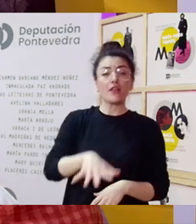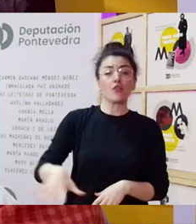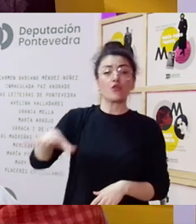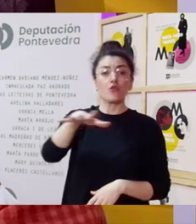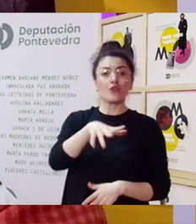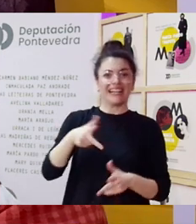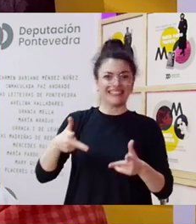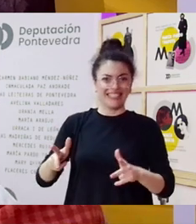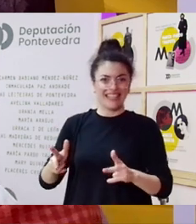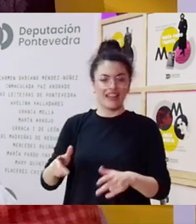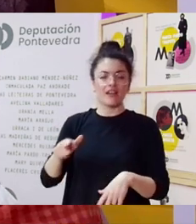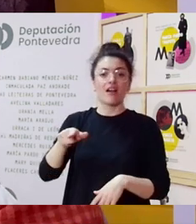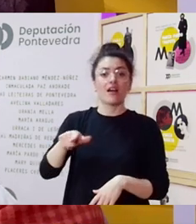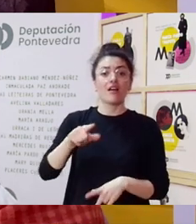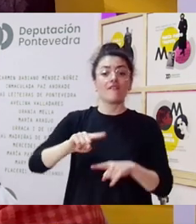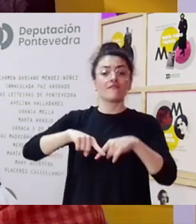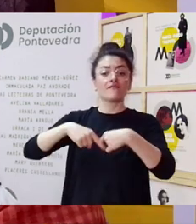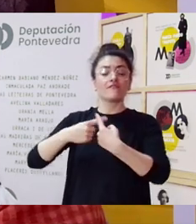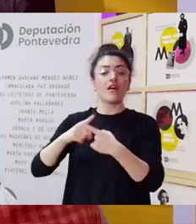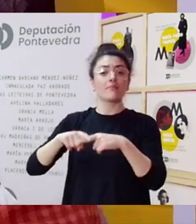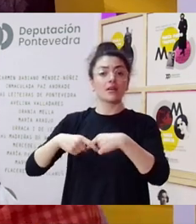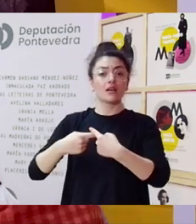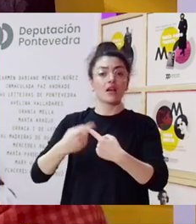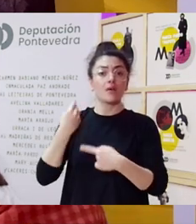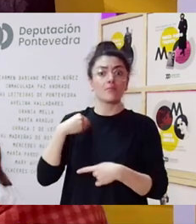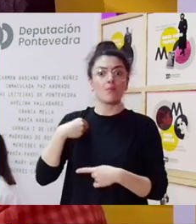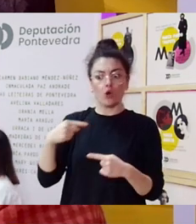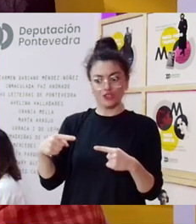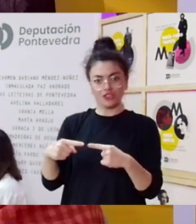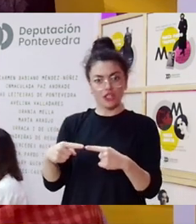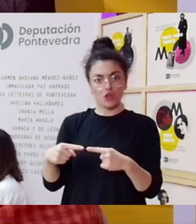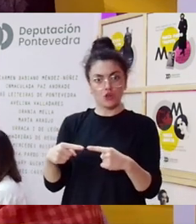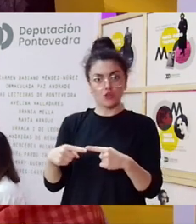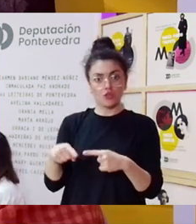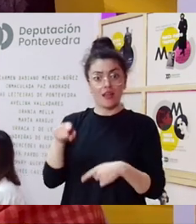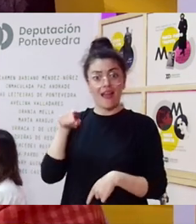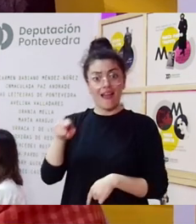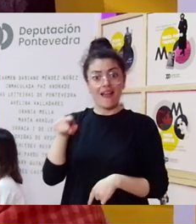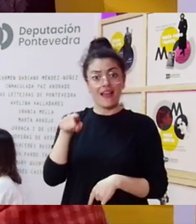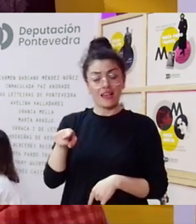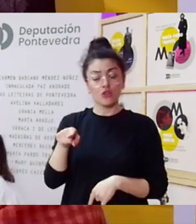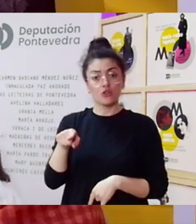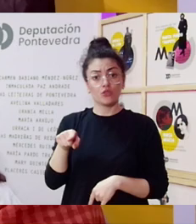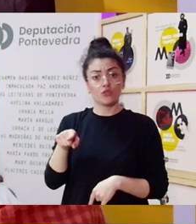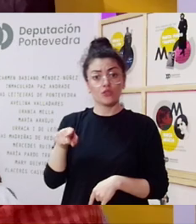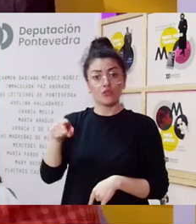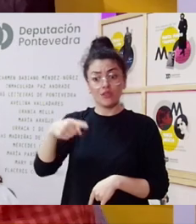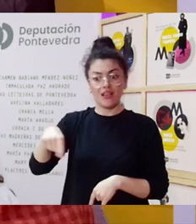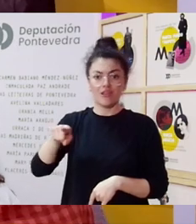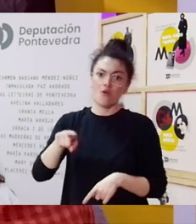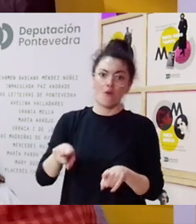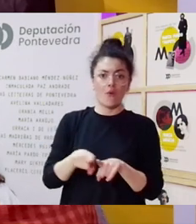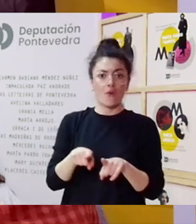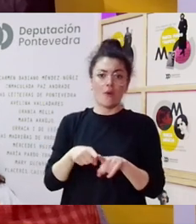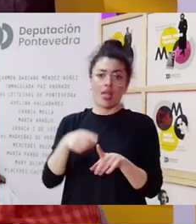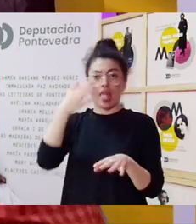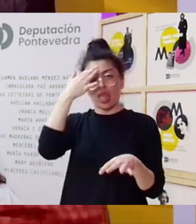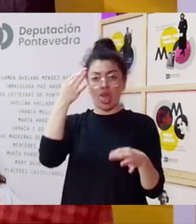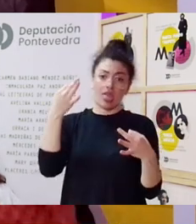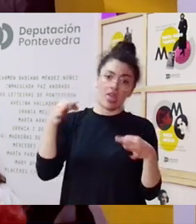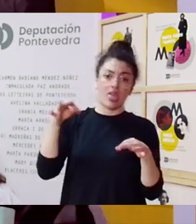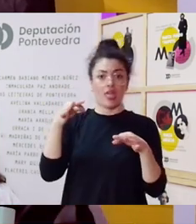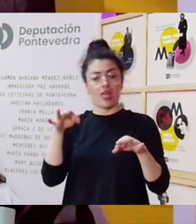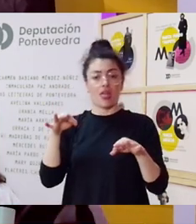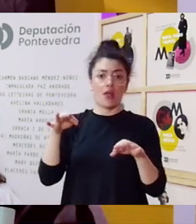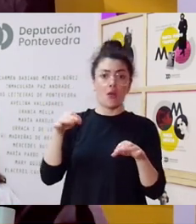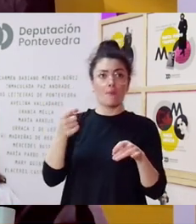con unha familia, uns tíos, que eran de Víctor, que eran moi mojigatos, moi